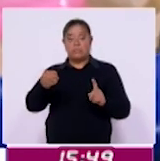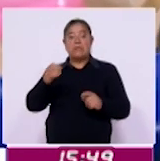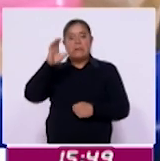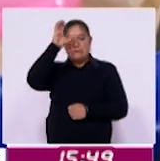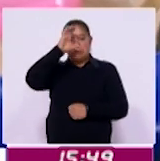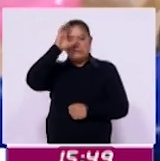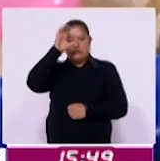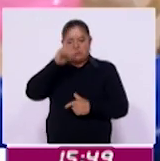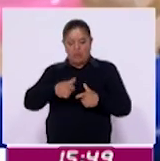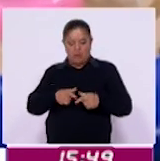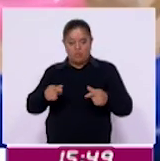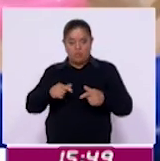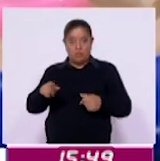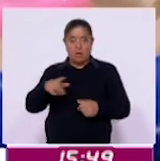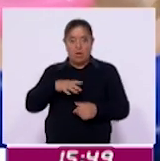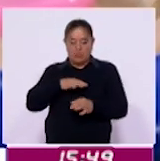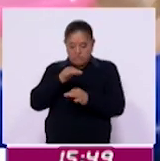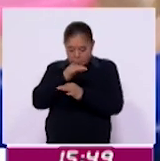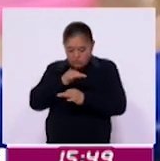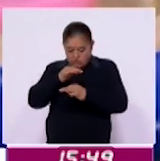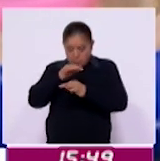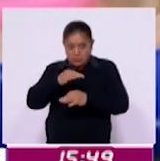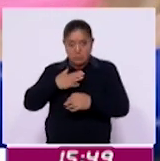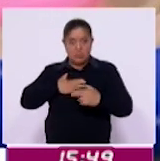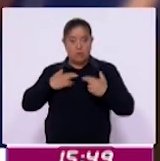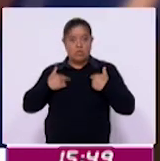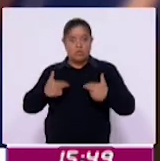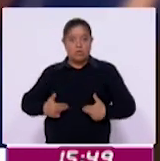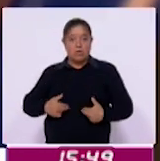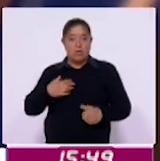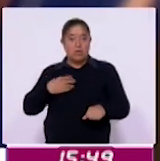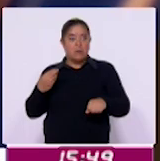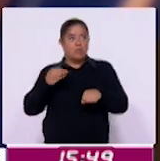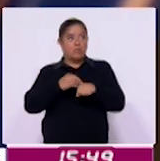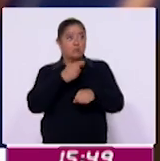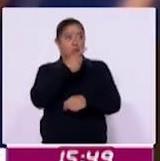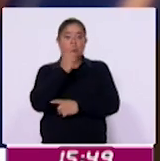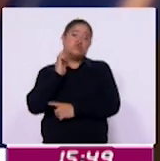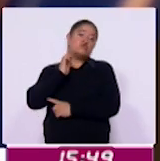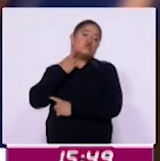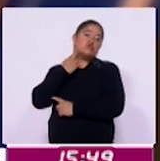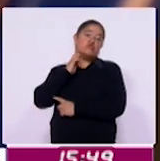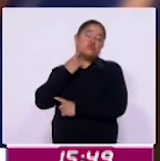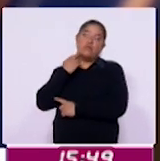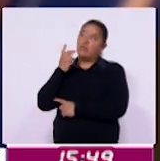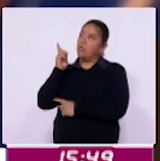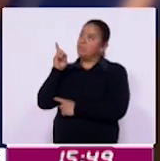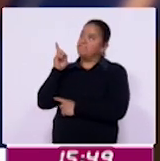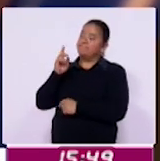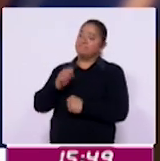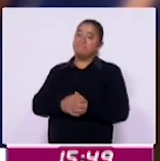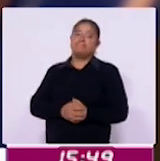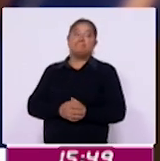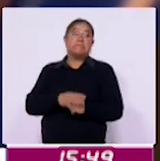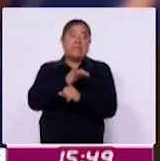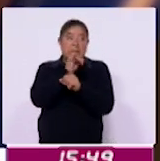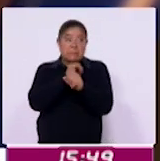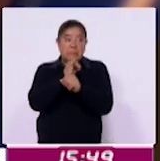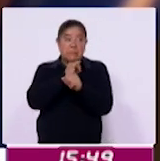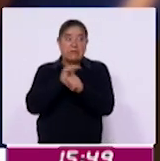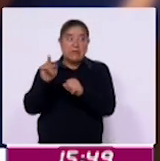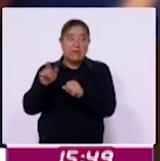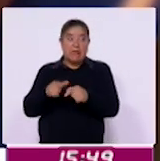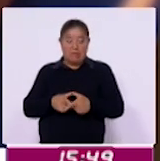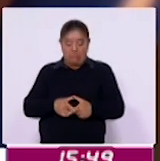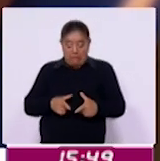células humanas para crear algo equivalente a la piel viva y lo aplicaron en este robot. Los investigadores de la Universidad de Tokio